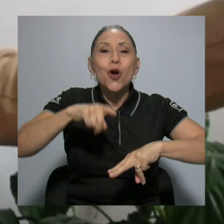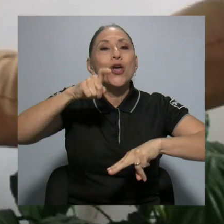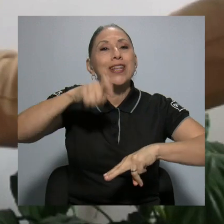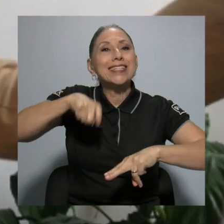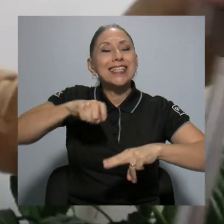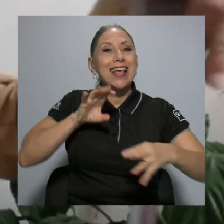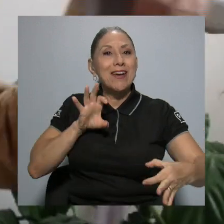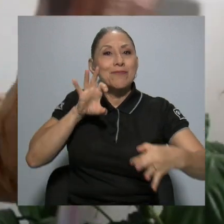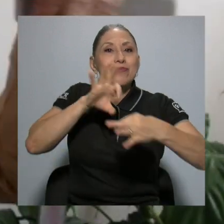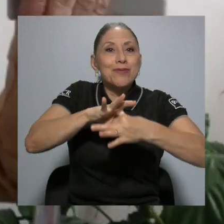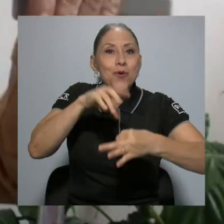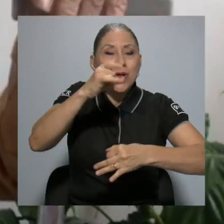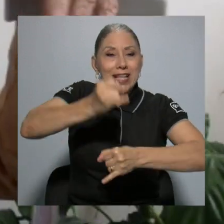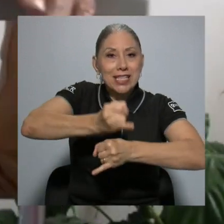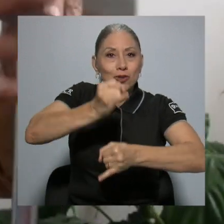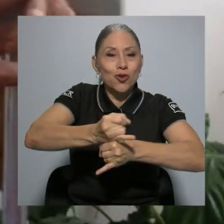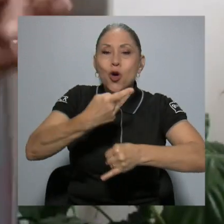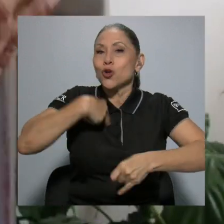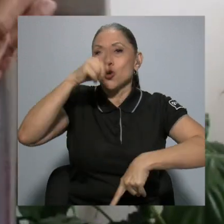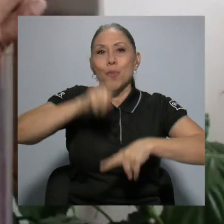podía hacer libremente como